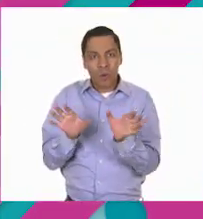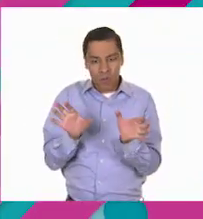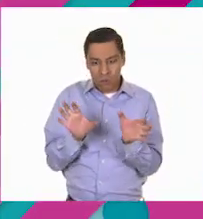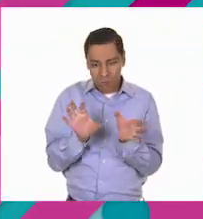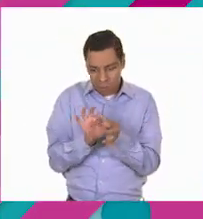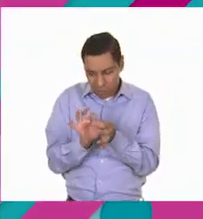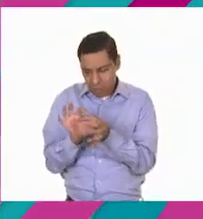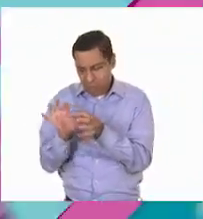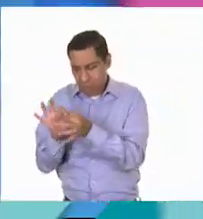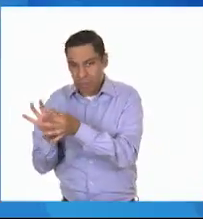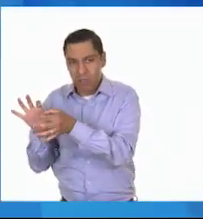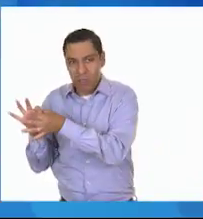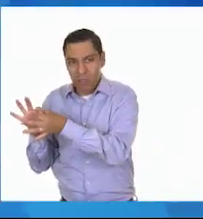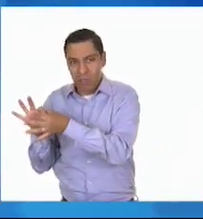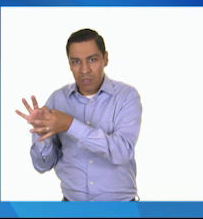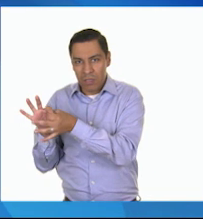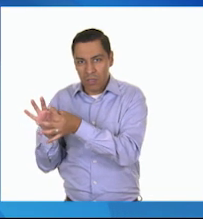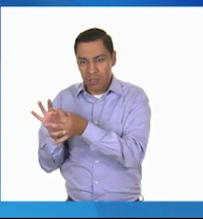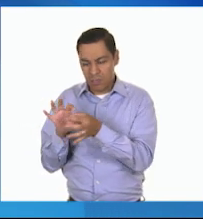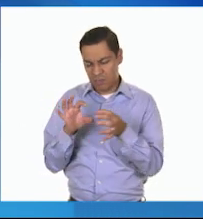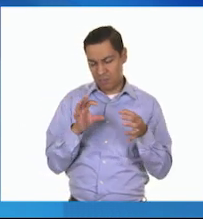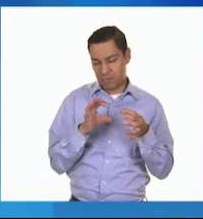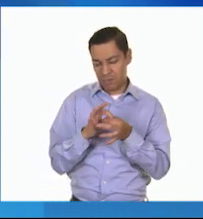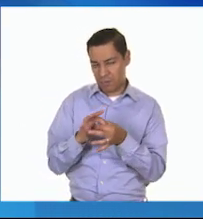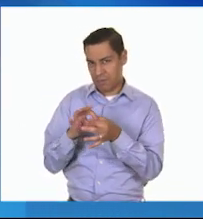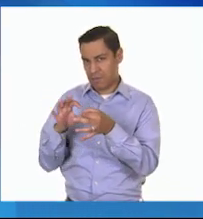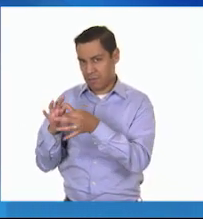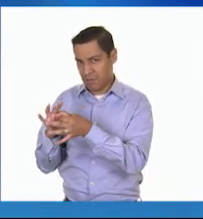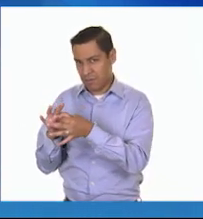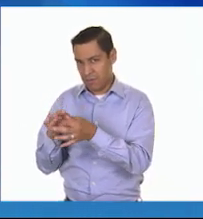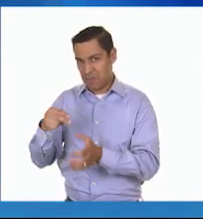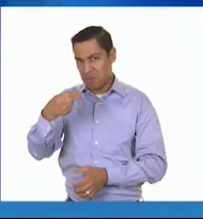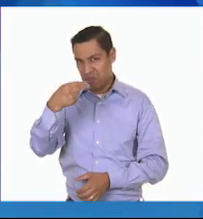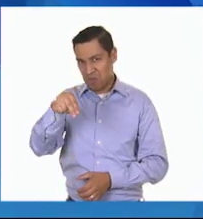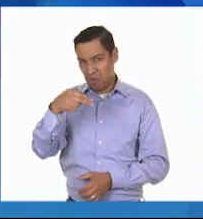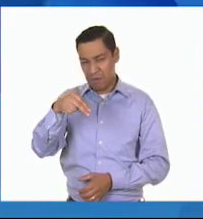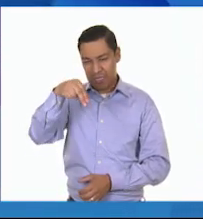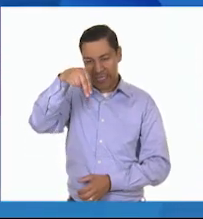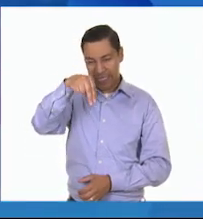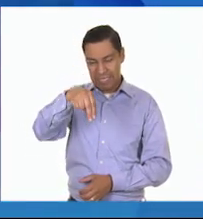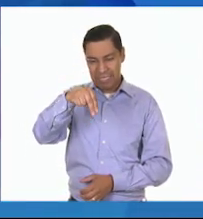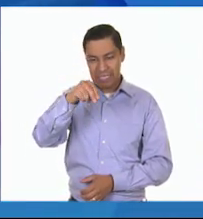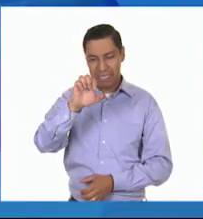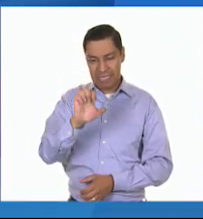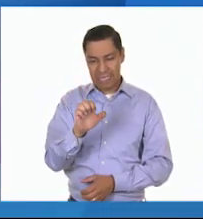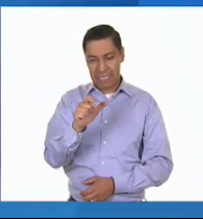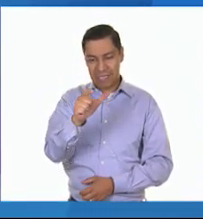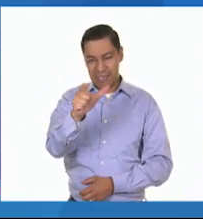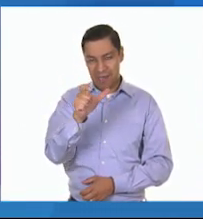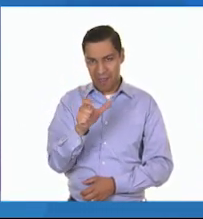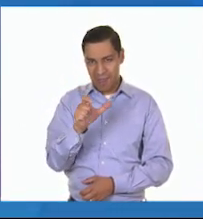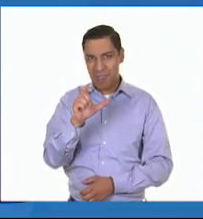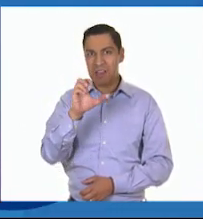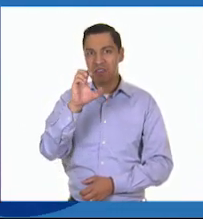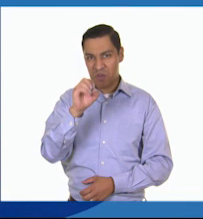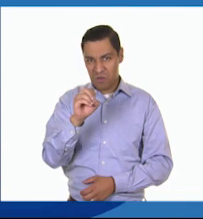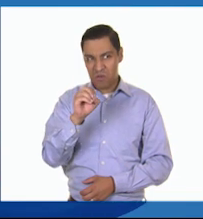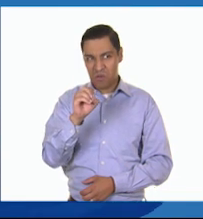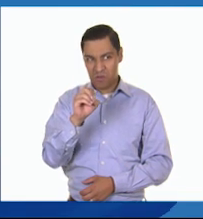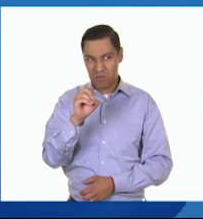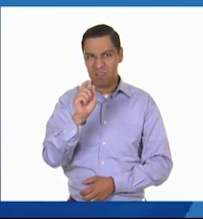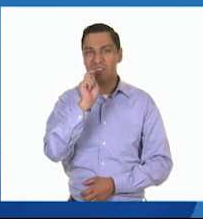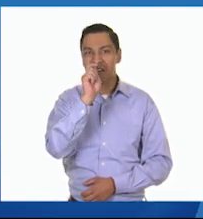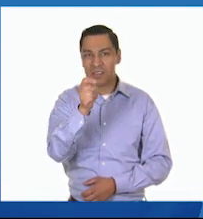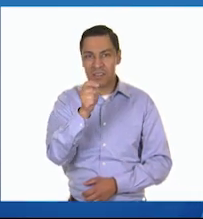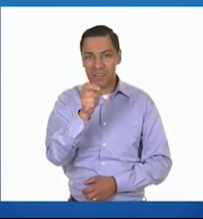nos haga falta un nexo? Tal vez entre una idea y otra. Claro. Ah, ahí están nuestras ideas, maestro, mire. Sí, ahí